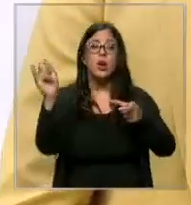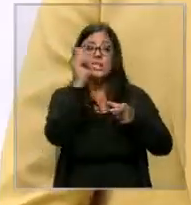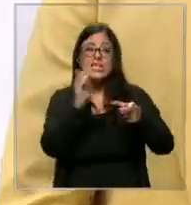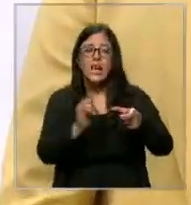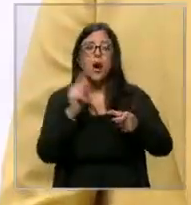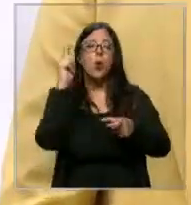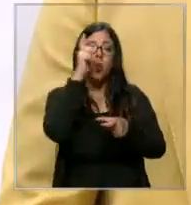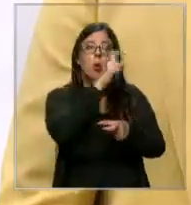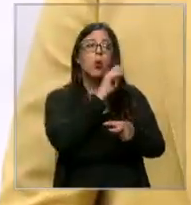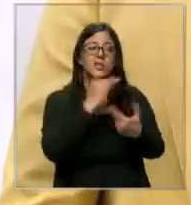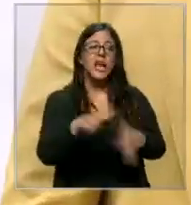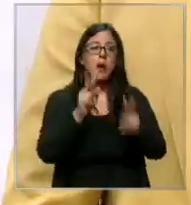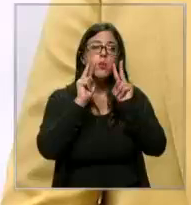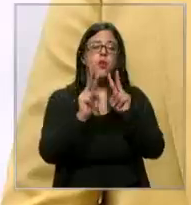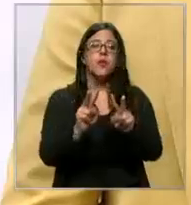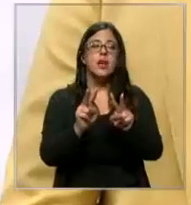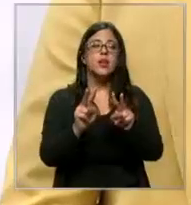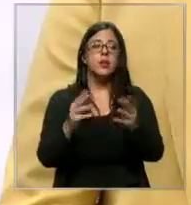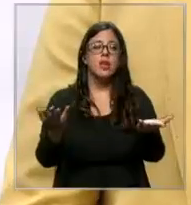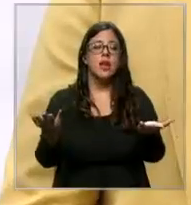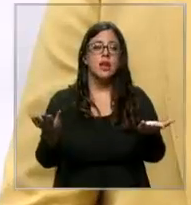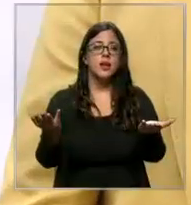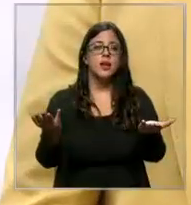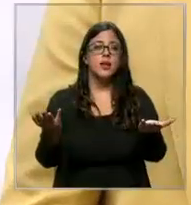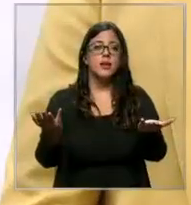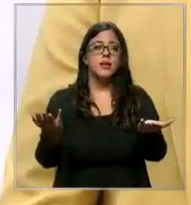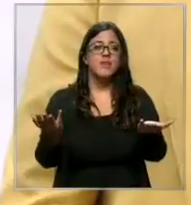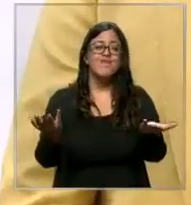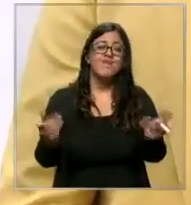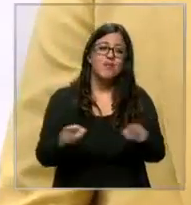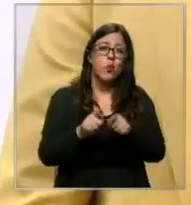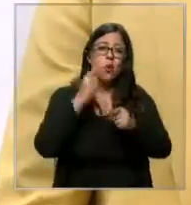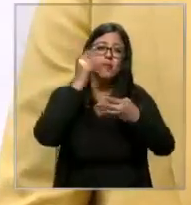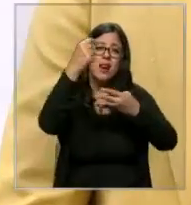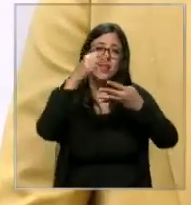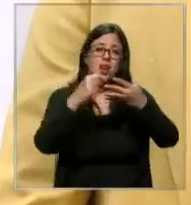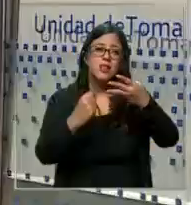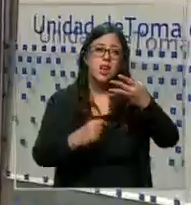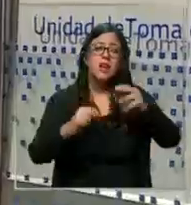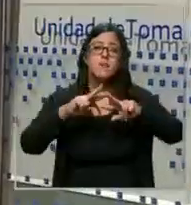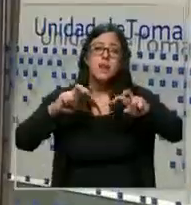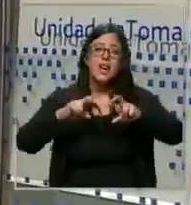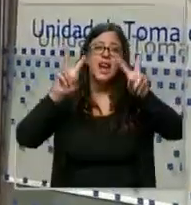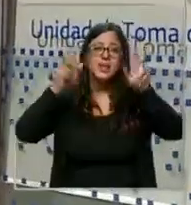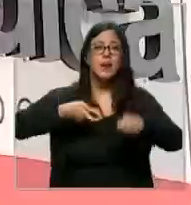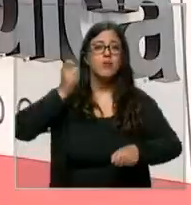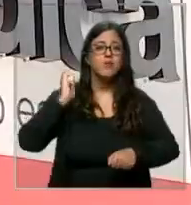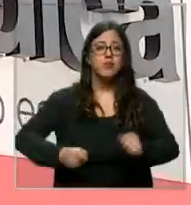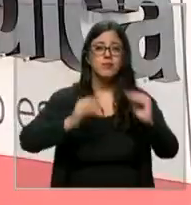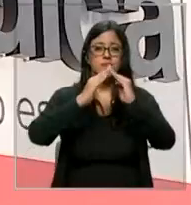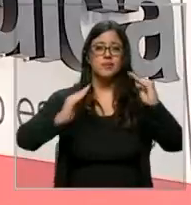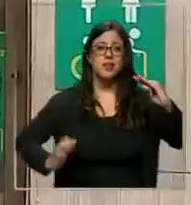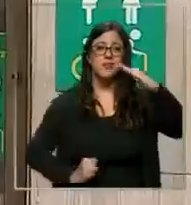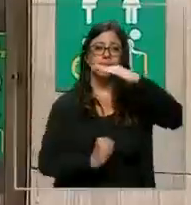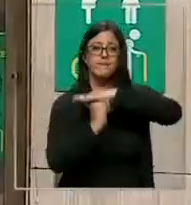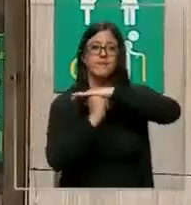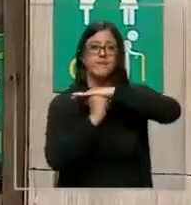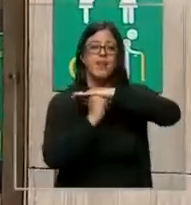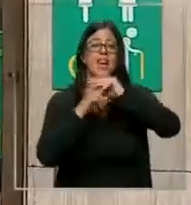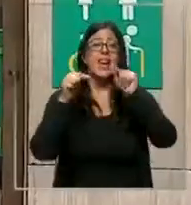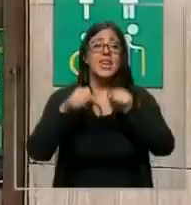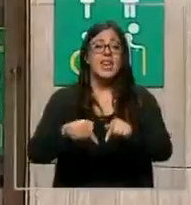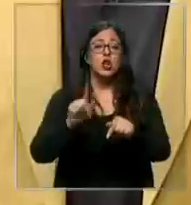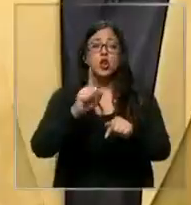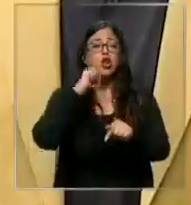compleja Nosotros hemos visto hemos tenido que analizar y que estudiar el tema del fallo de la Corte Suprema de manera que no